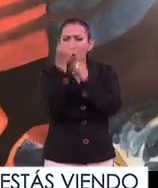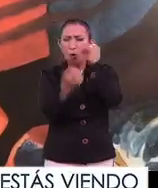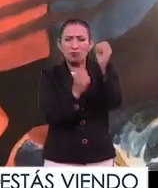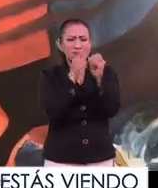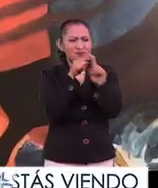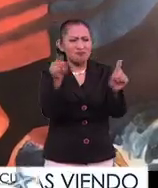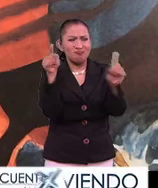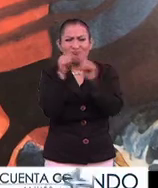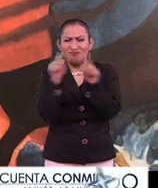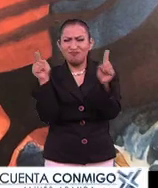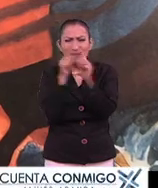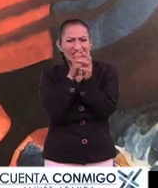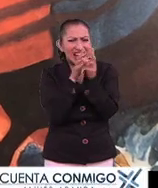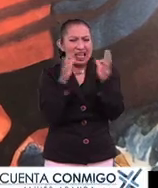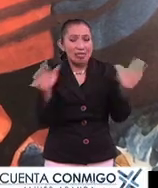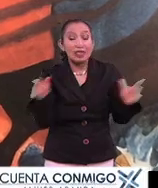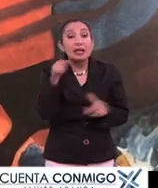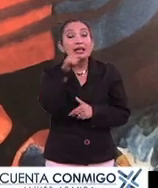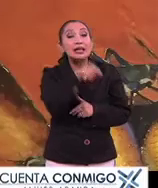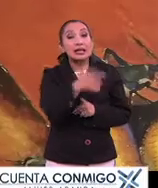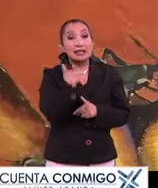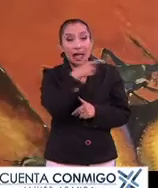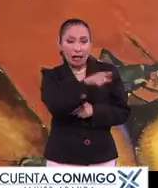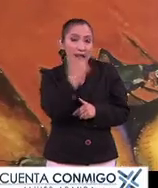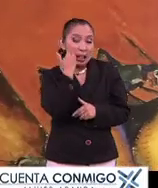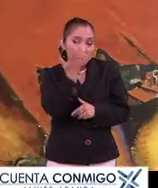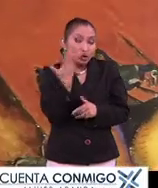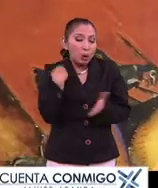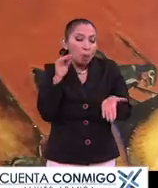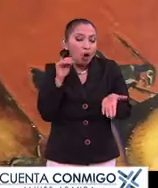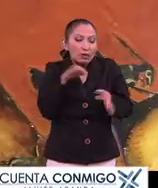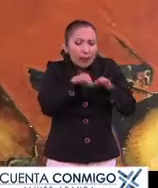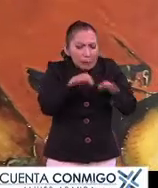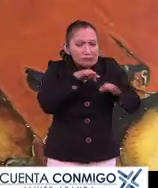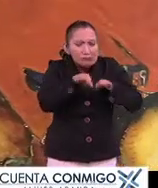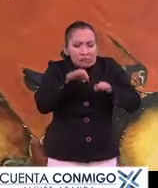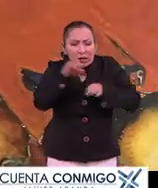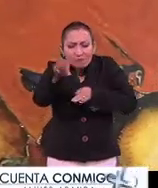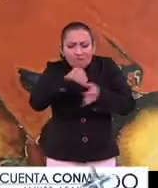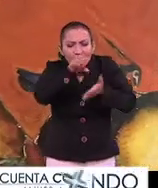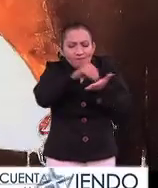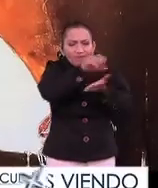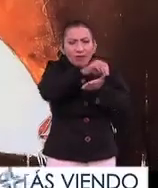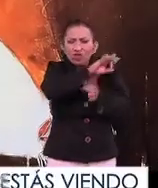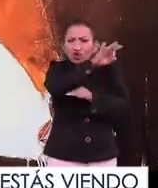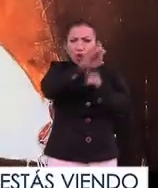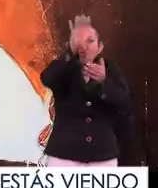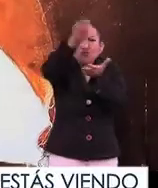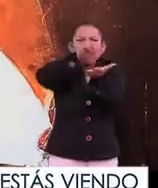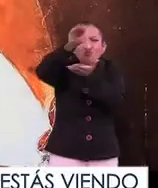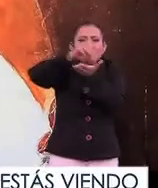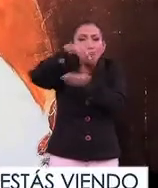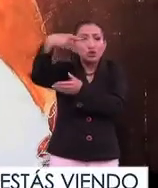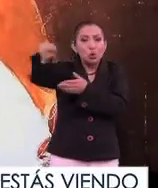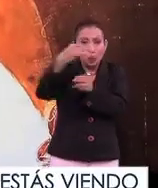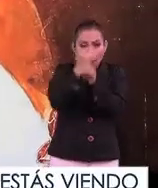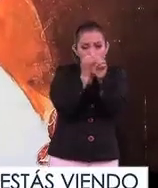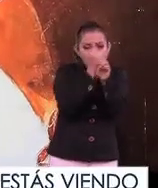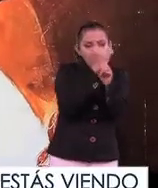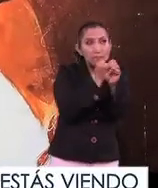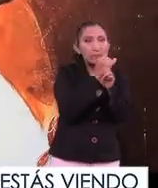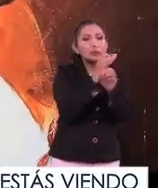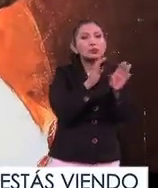el maestro Toledo, y entonces fue nuestra intención ponernos a trabajar y recopilar la